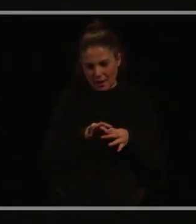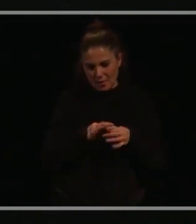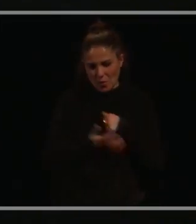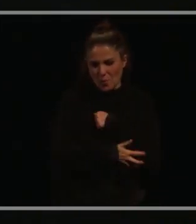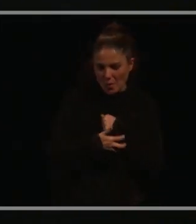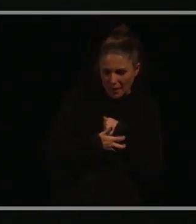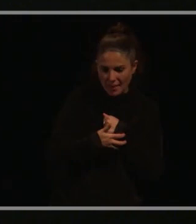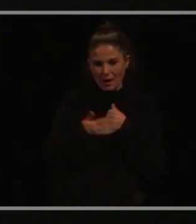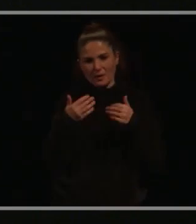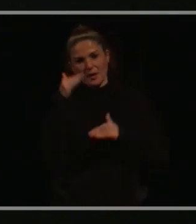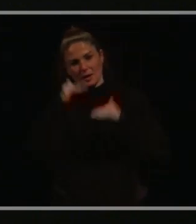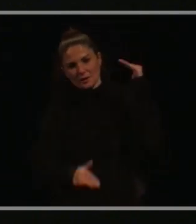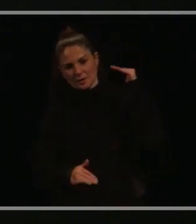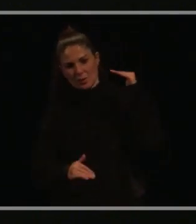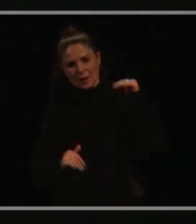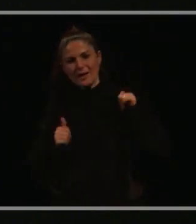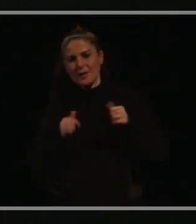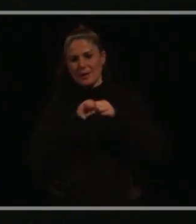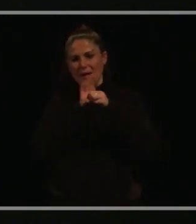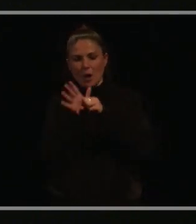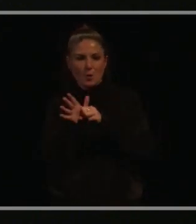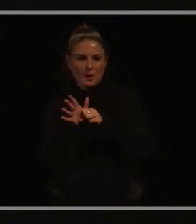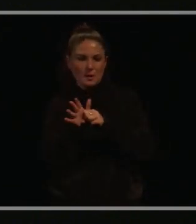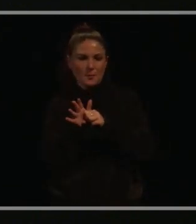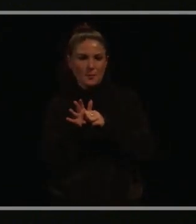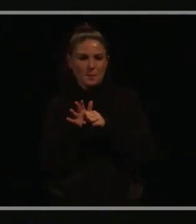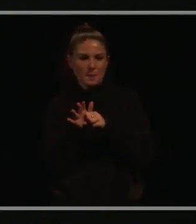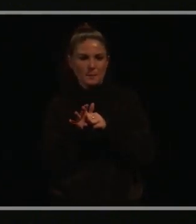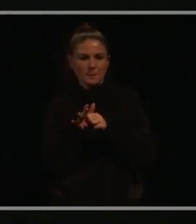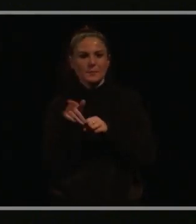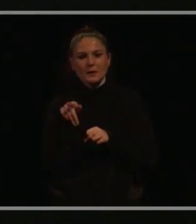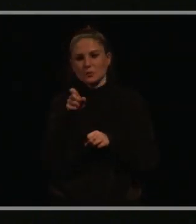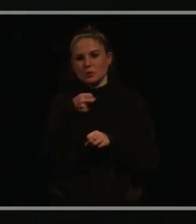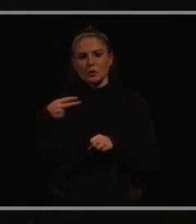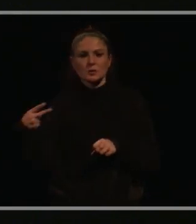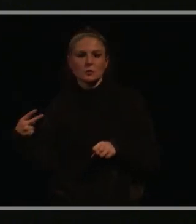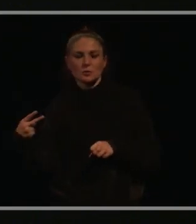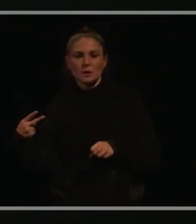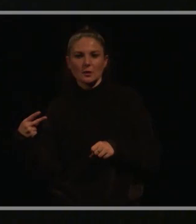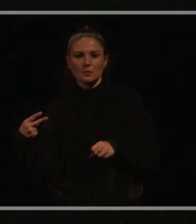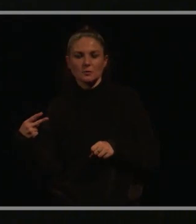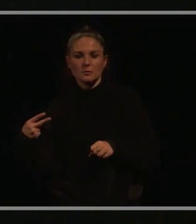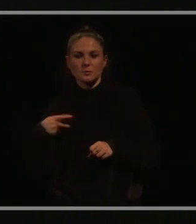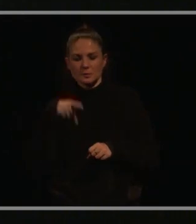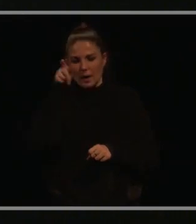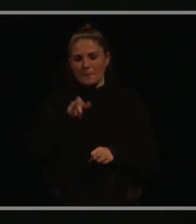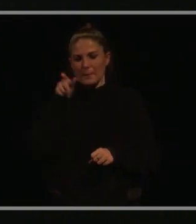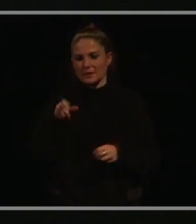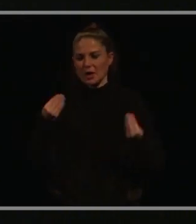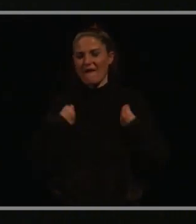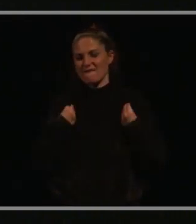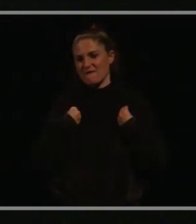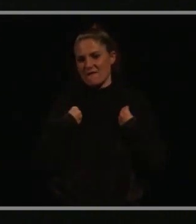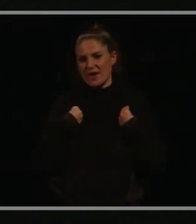y desigualdad aterriza la COVID-19. Y esto da como resultado, por supuesto, que las personas que viven en